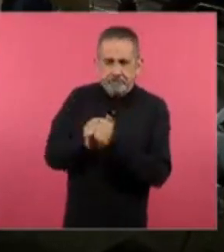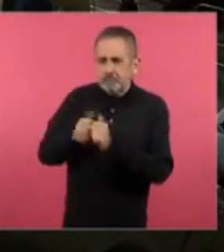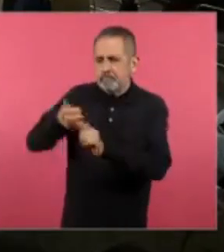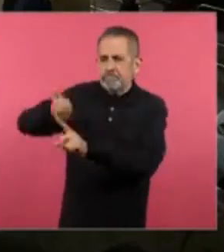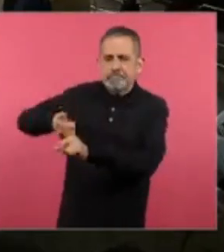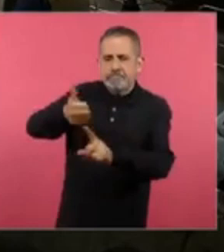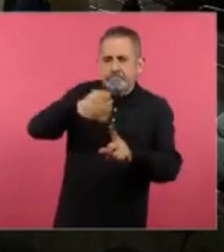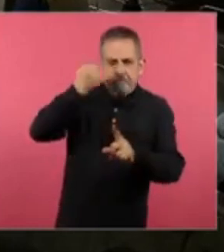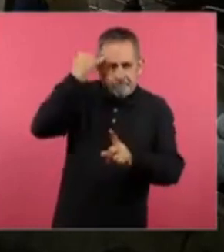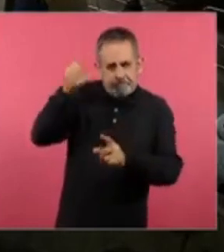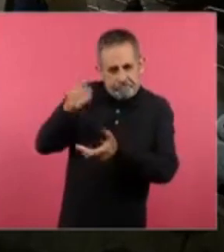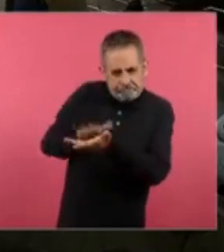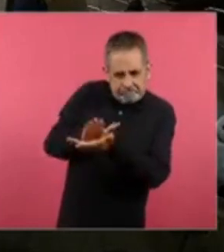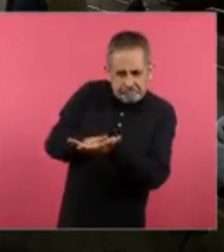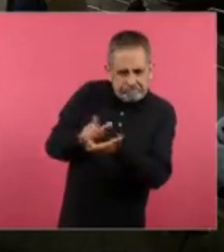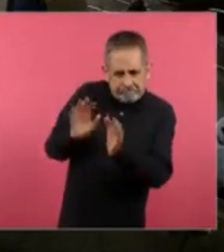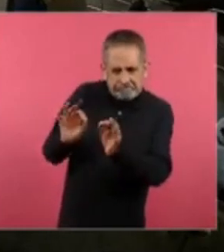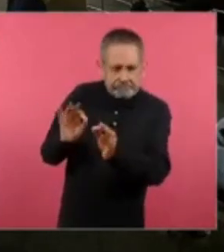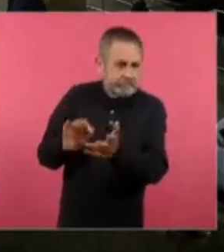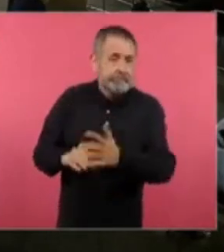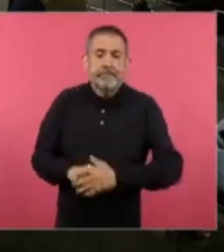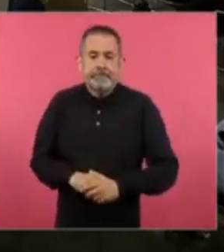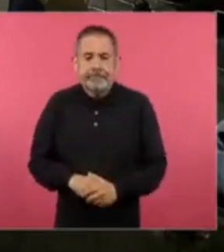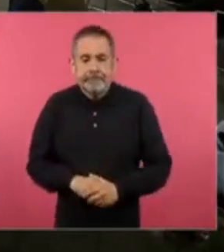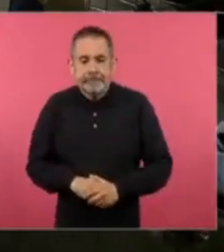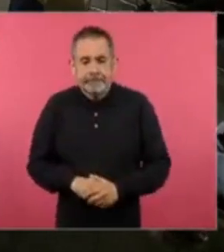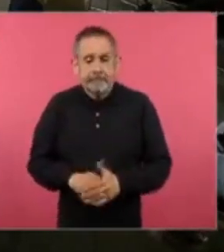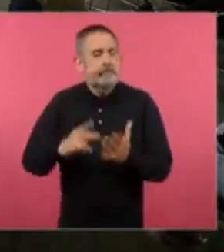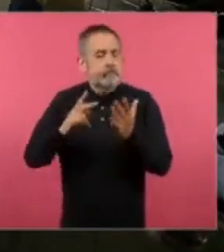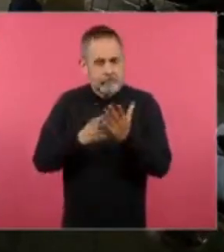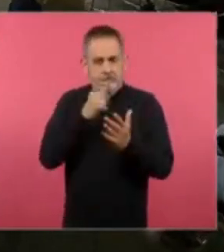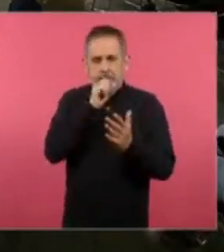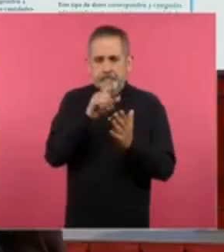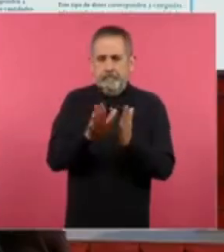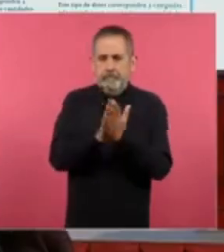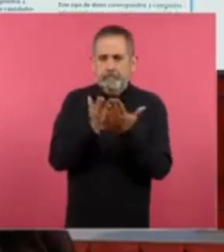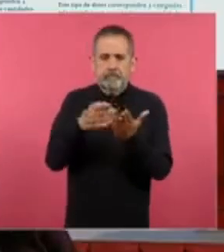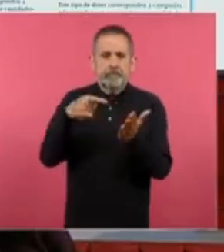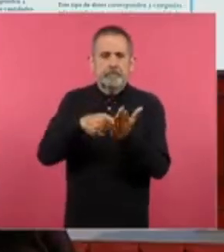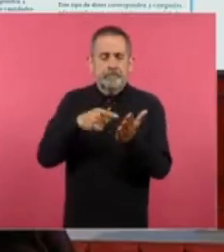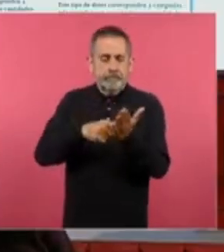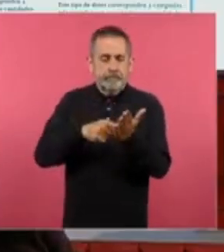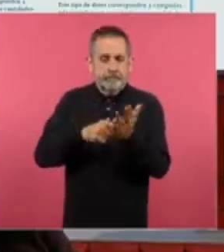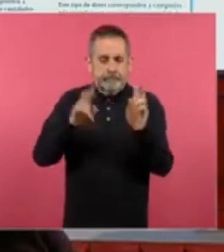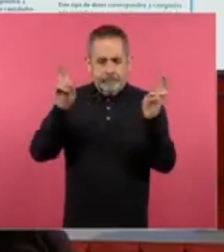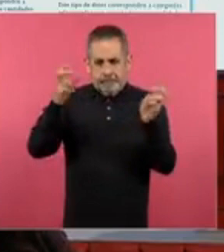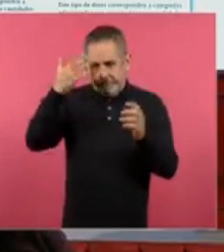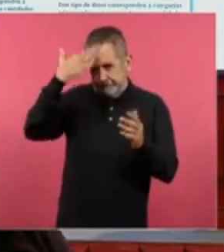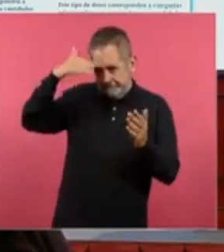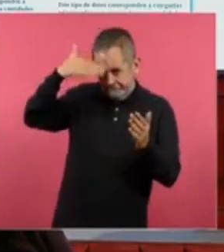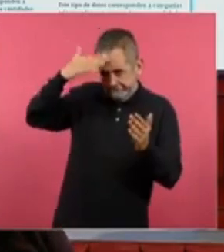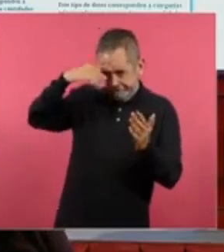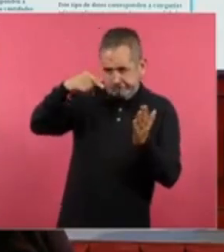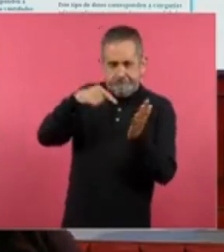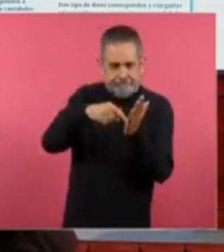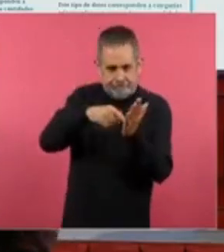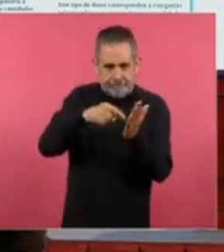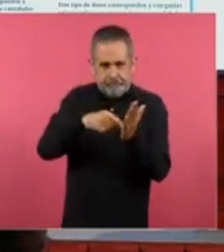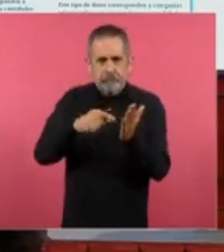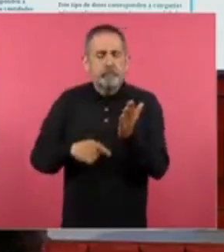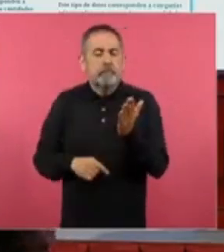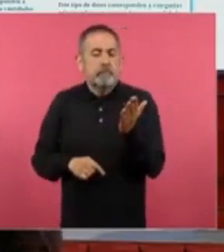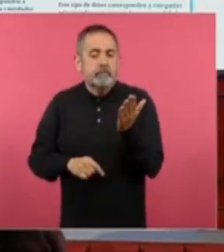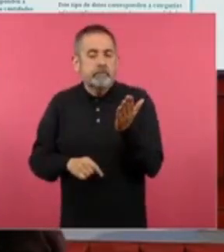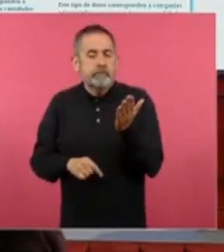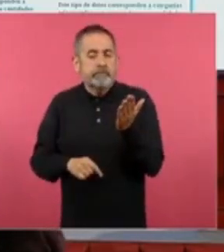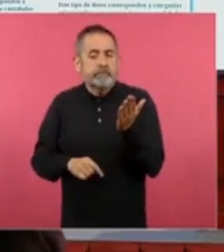posturas. Nuevamente, repito aquí al libro de saberes, donde hay también